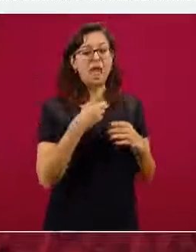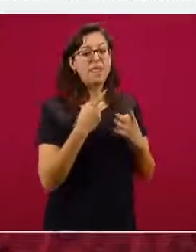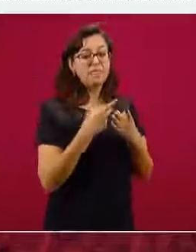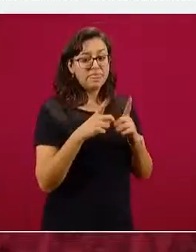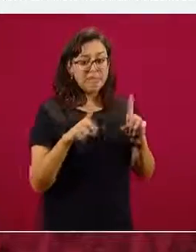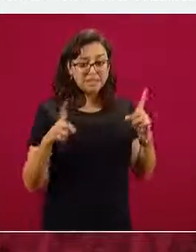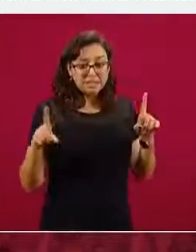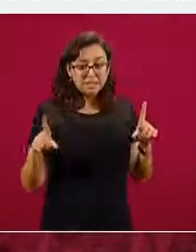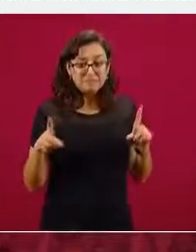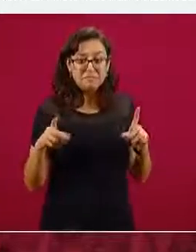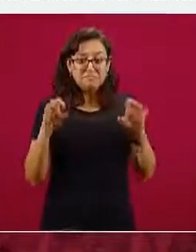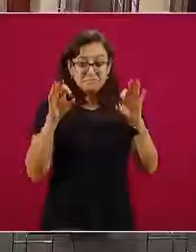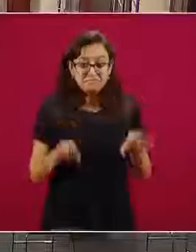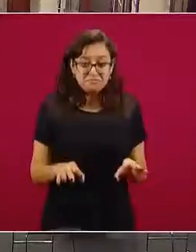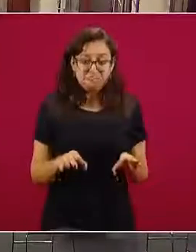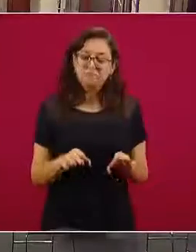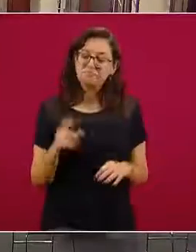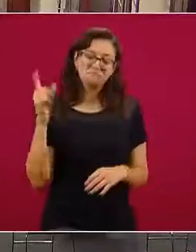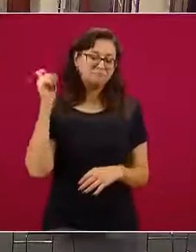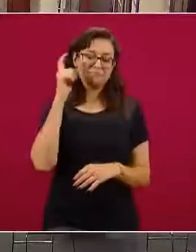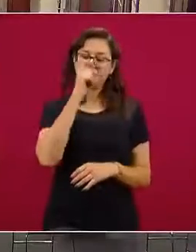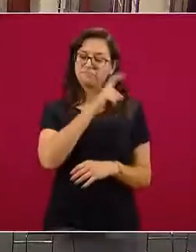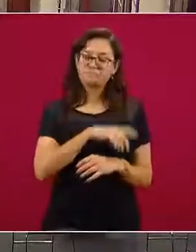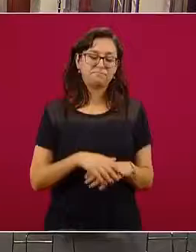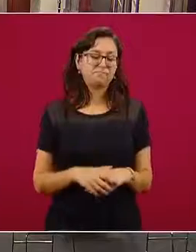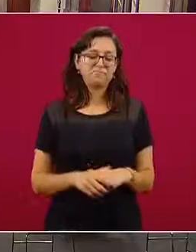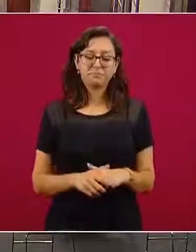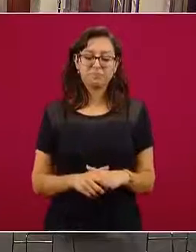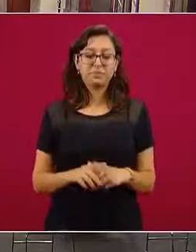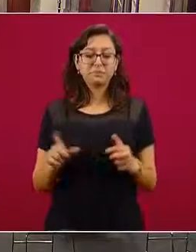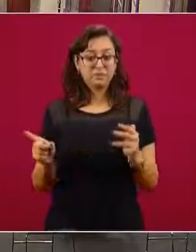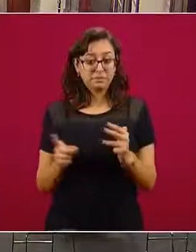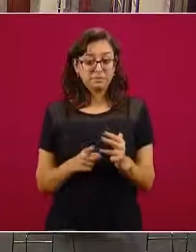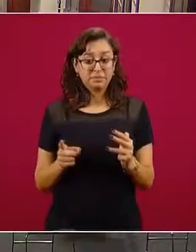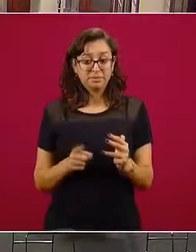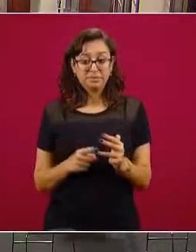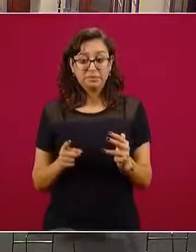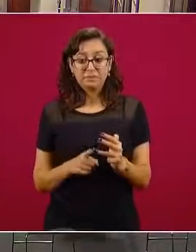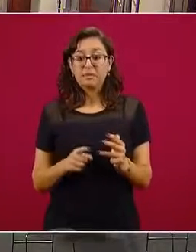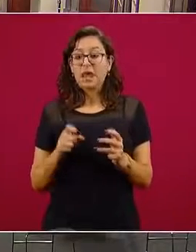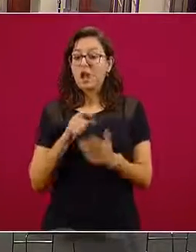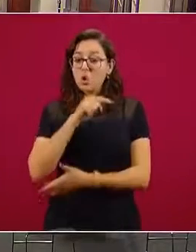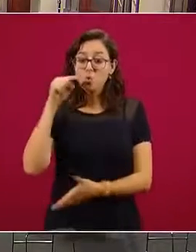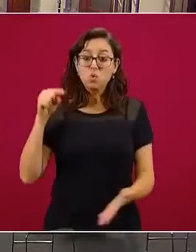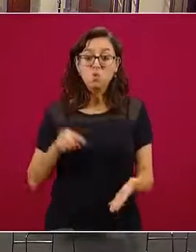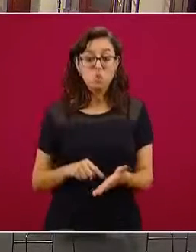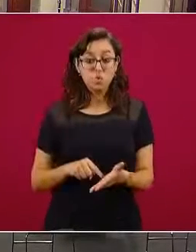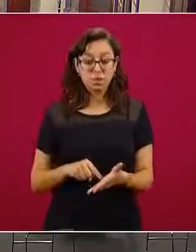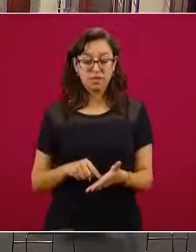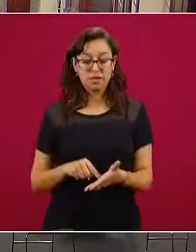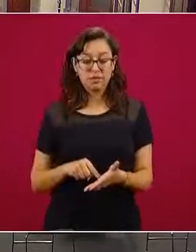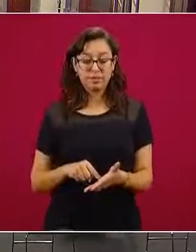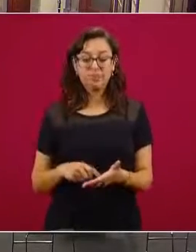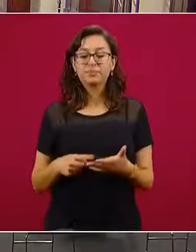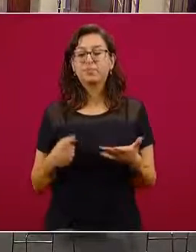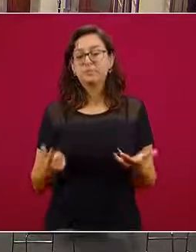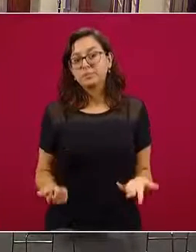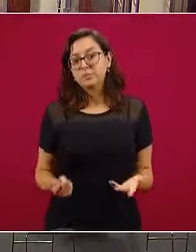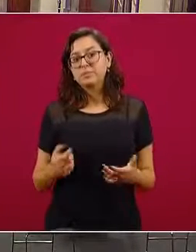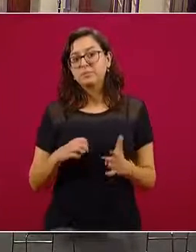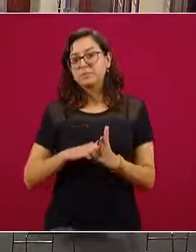como familias. Un tercer costo tiene que ver con la localización. Un asentamiento